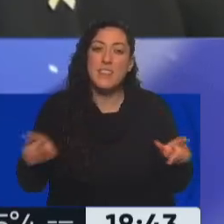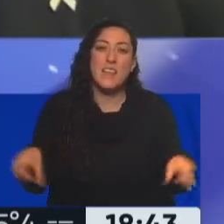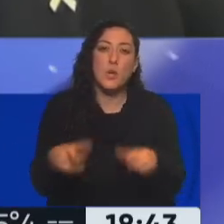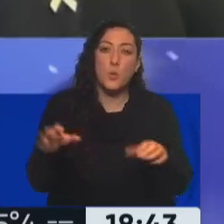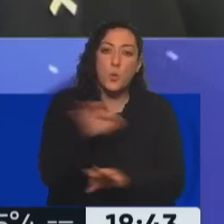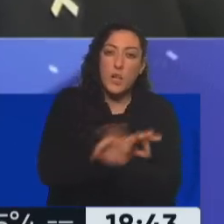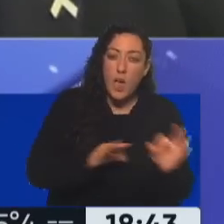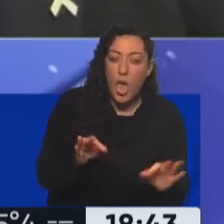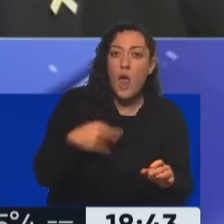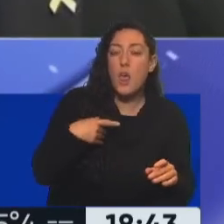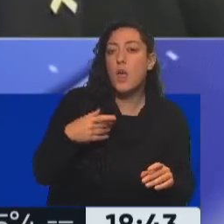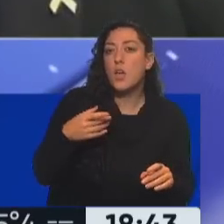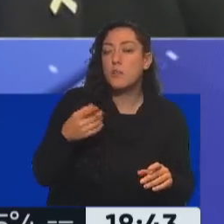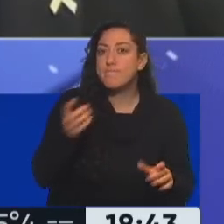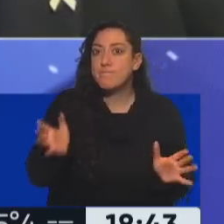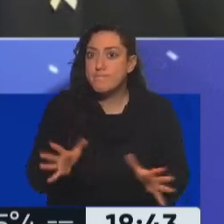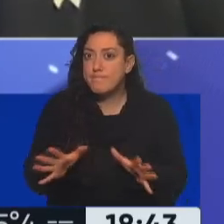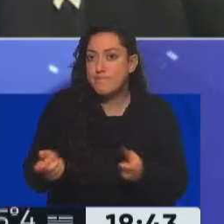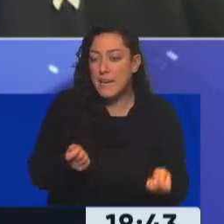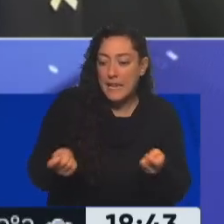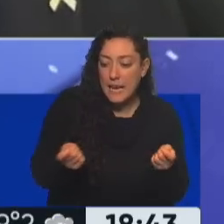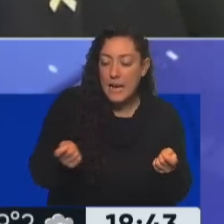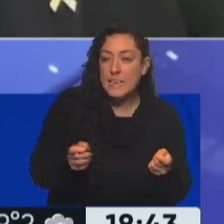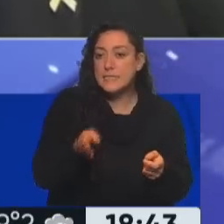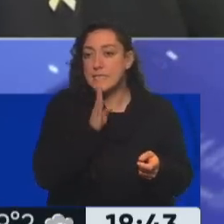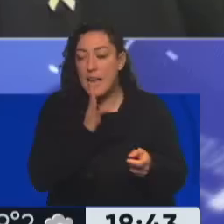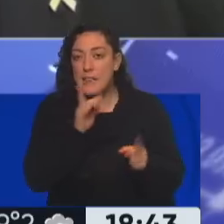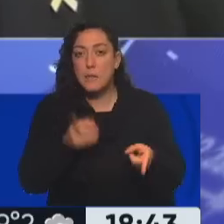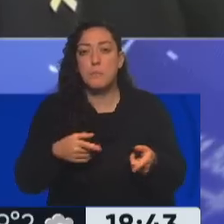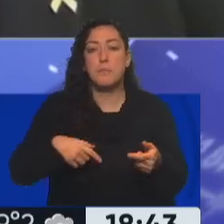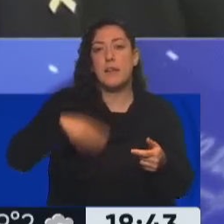había un consenso bastante más amplio, no solo de Israel, sino de países como Arabia